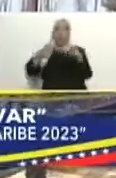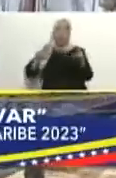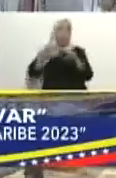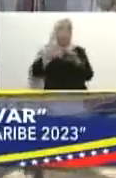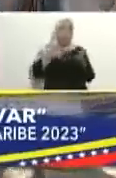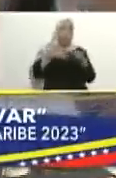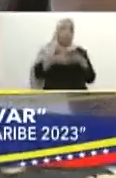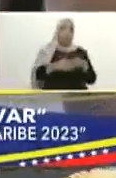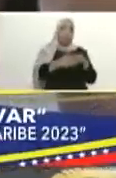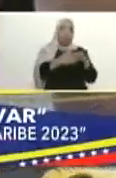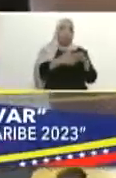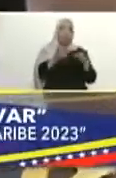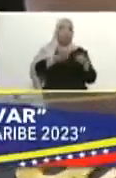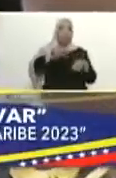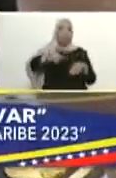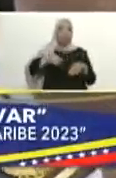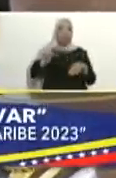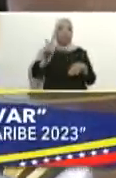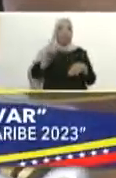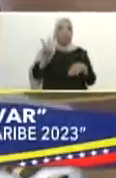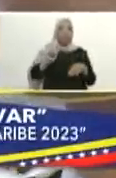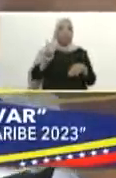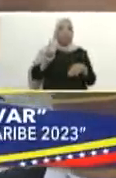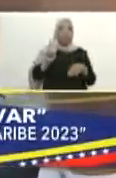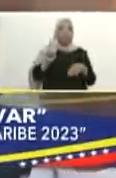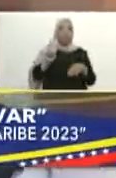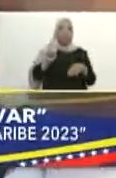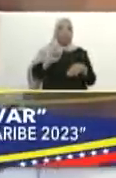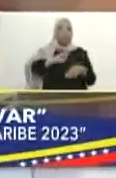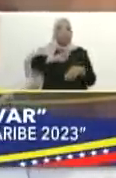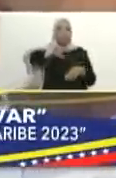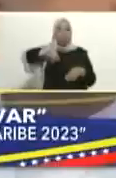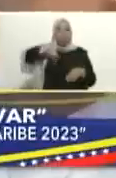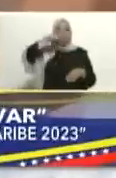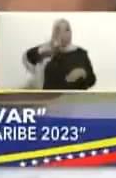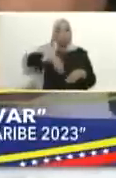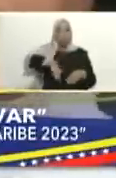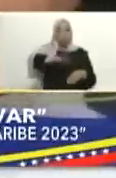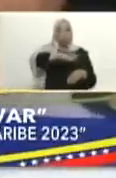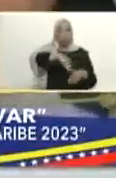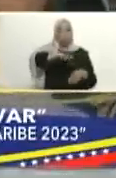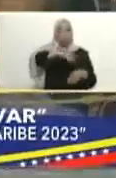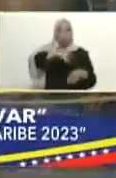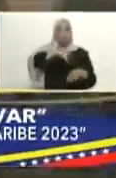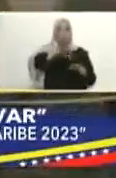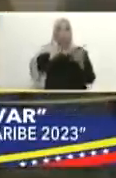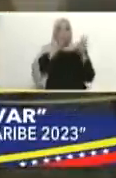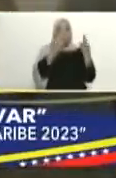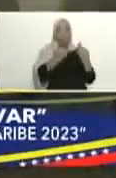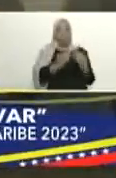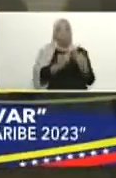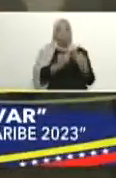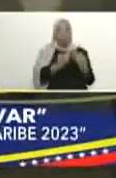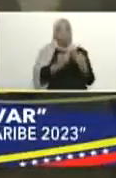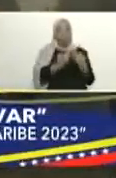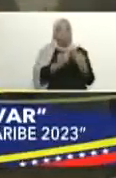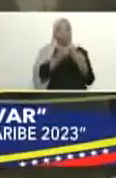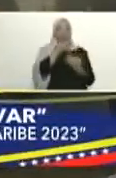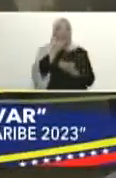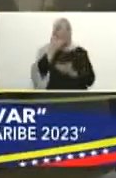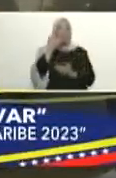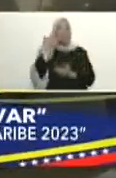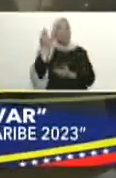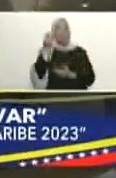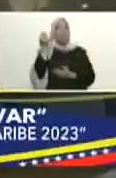decir que nuestro país, nuestro pueblo, sus familias, nuestra juventud